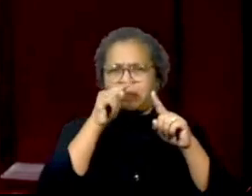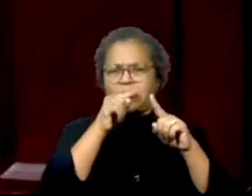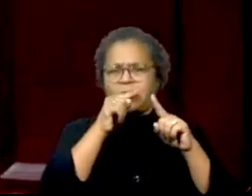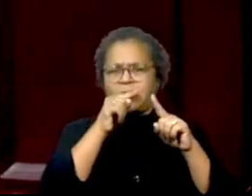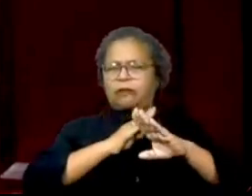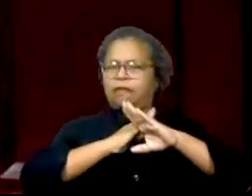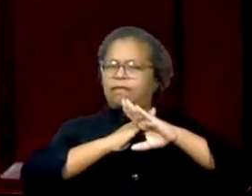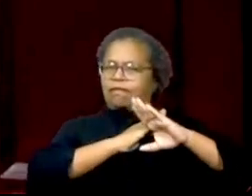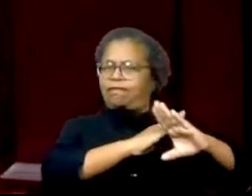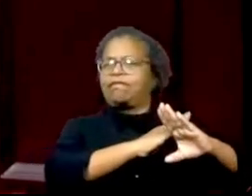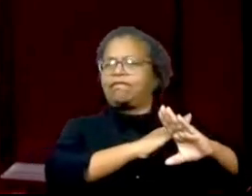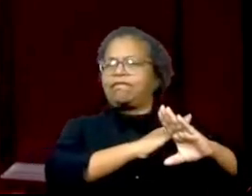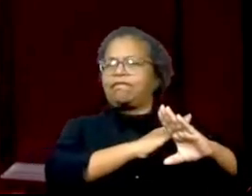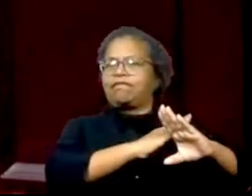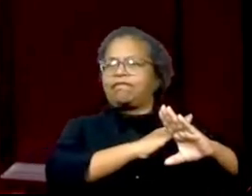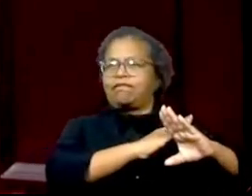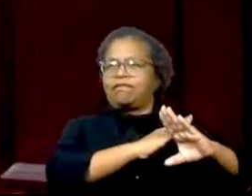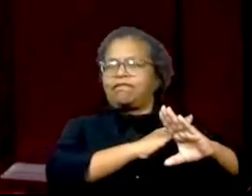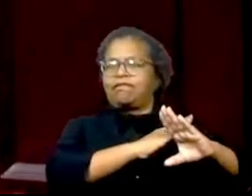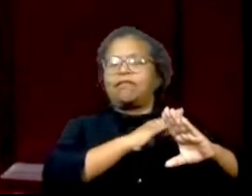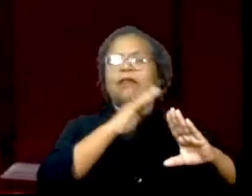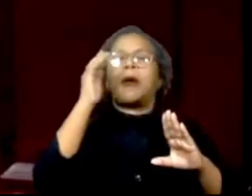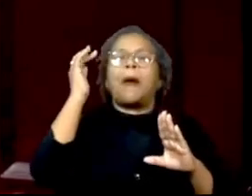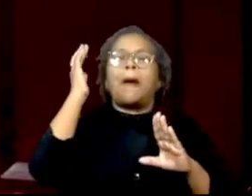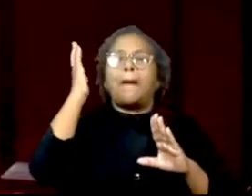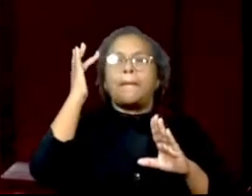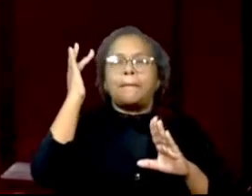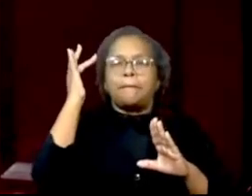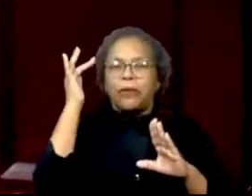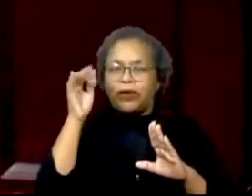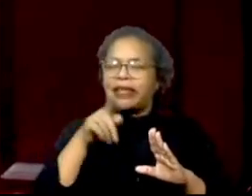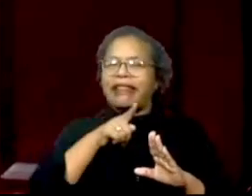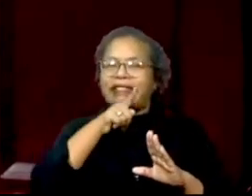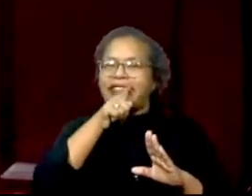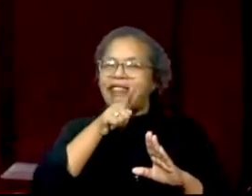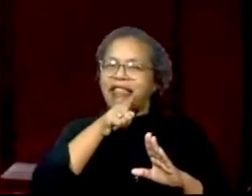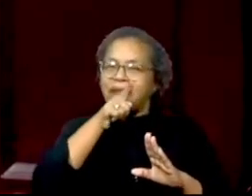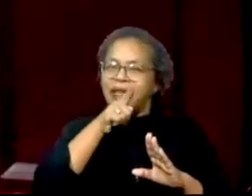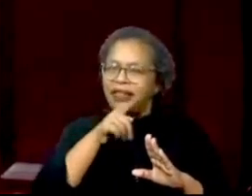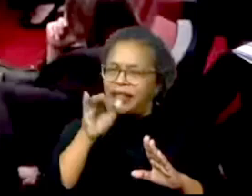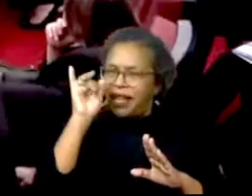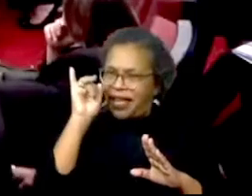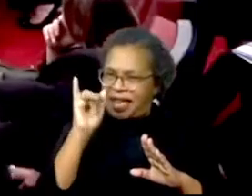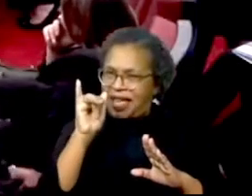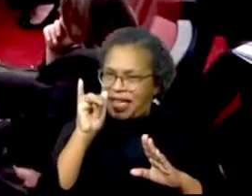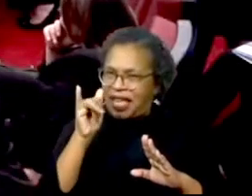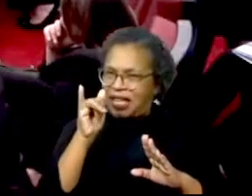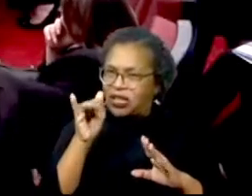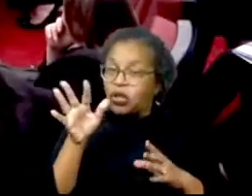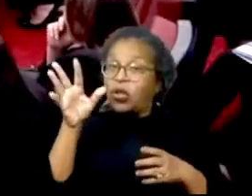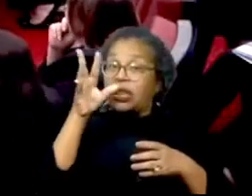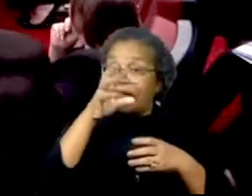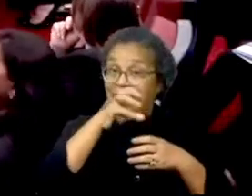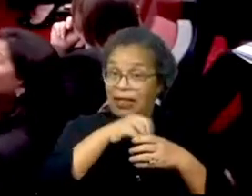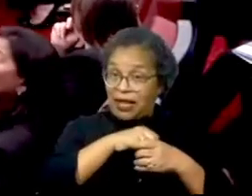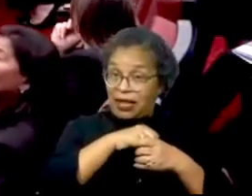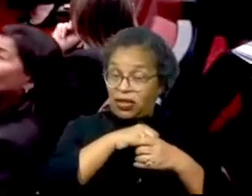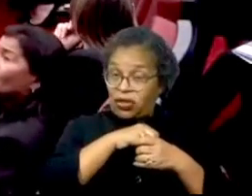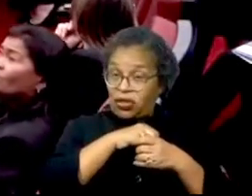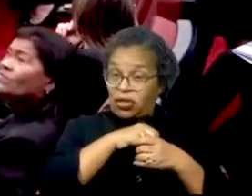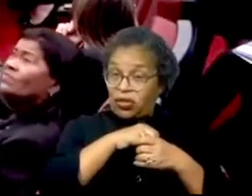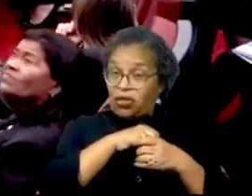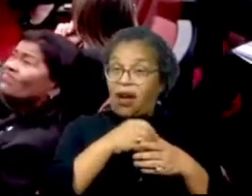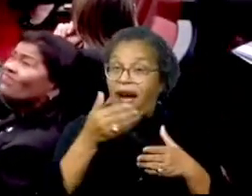primeramente porque carece de objeto este punto. No fue discutido